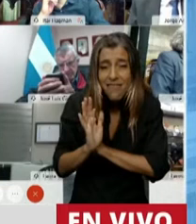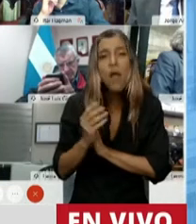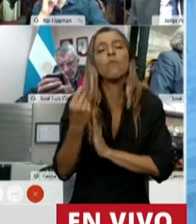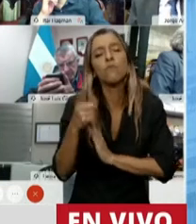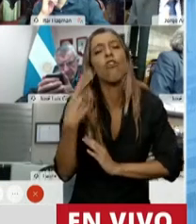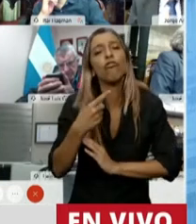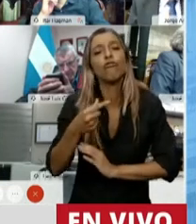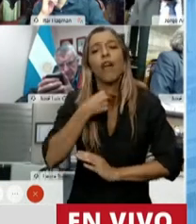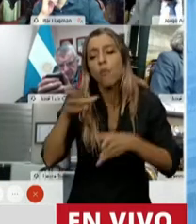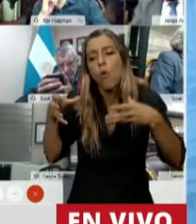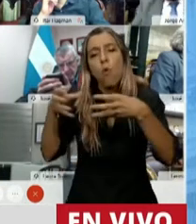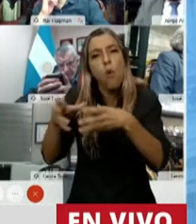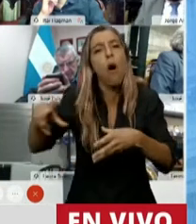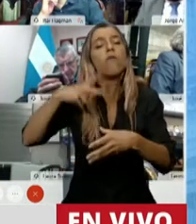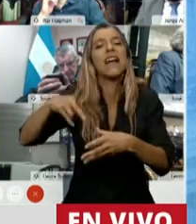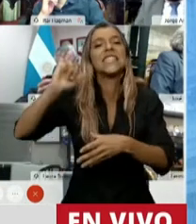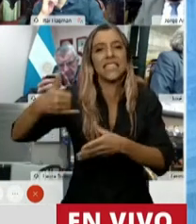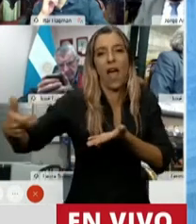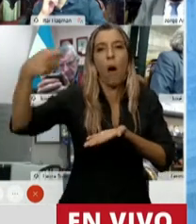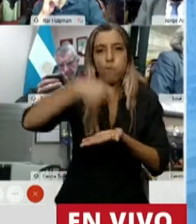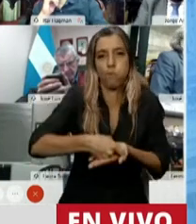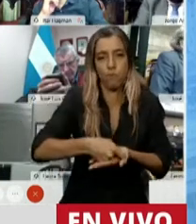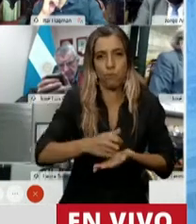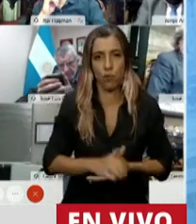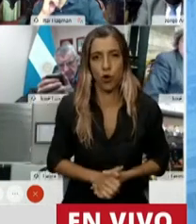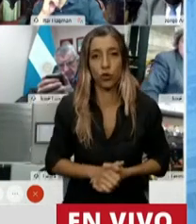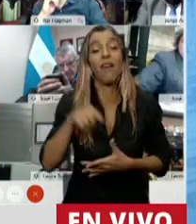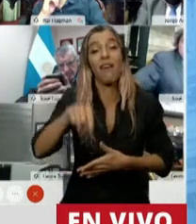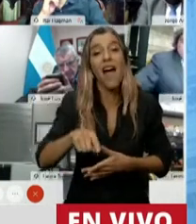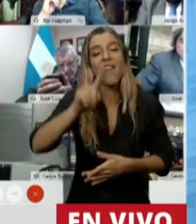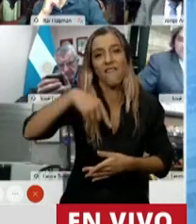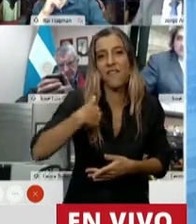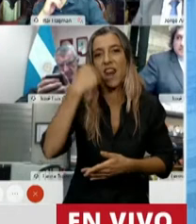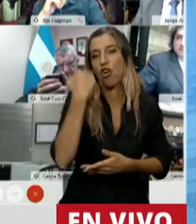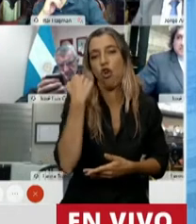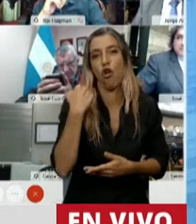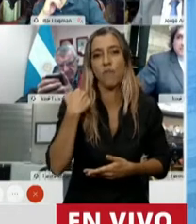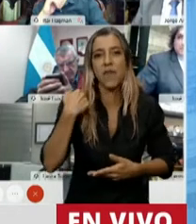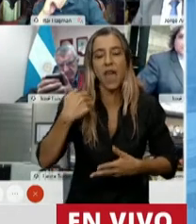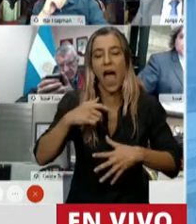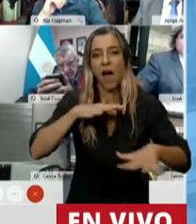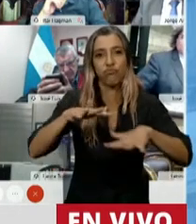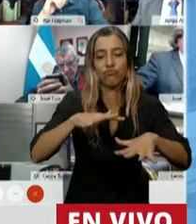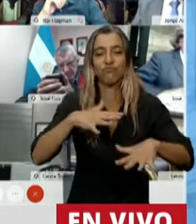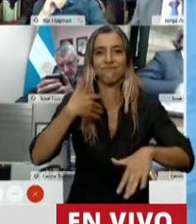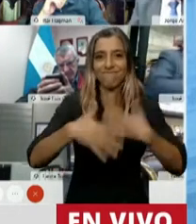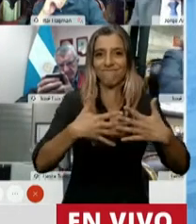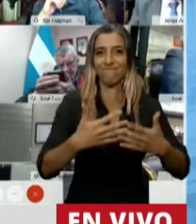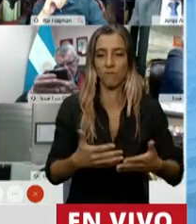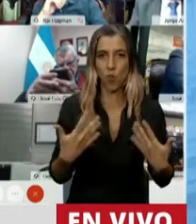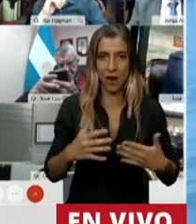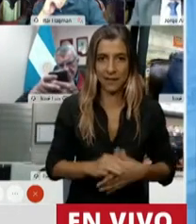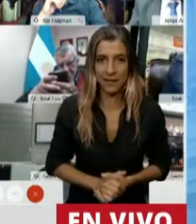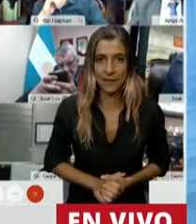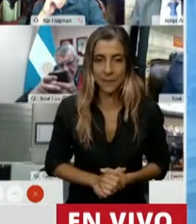Ponerlos a circular en la economía, directa e indirectamente. ¿Y qué mejor forma